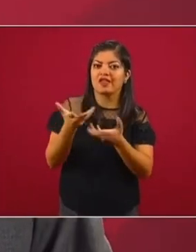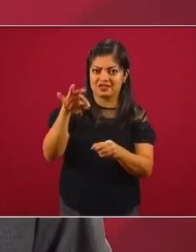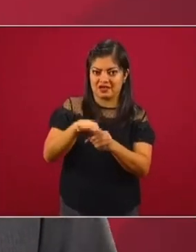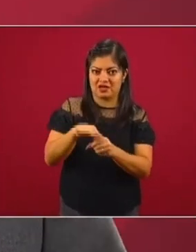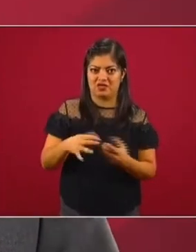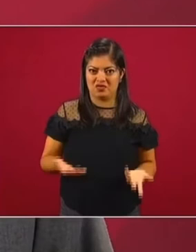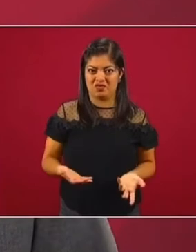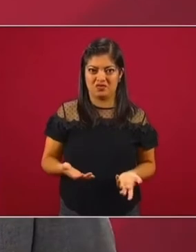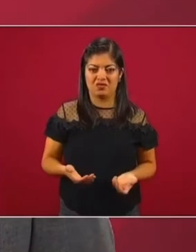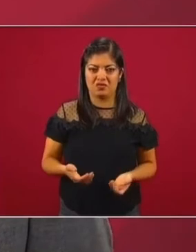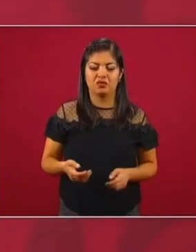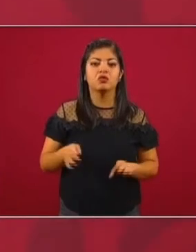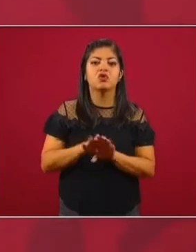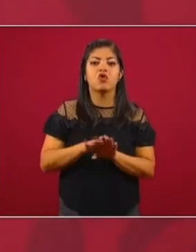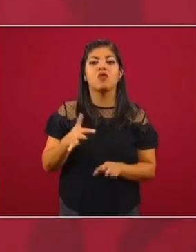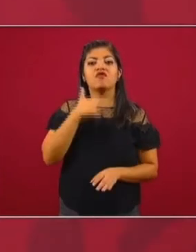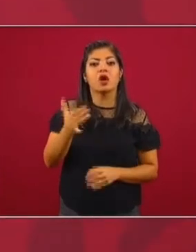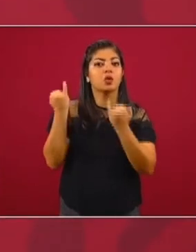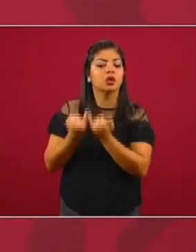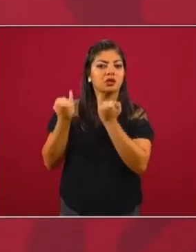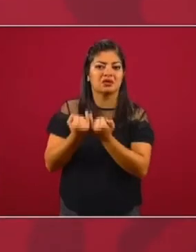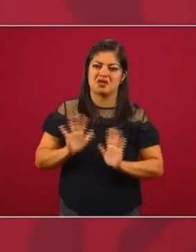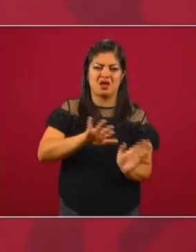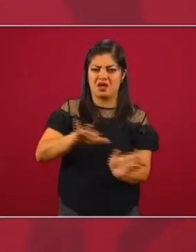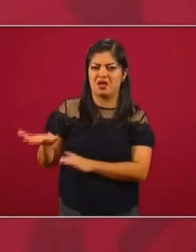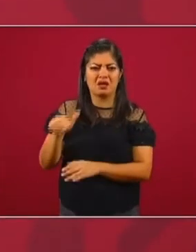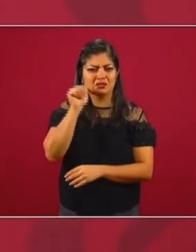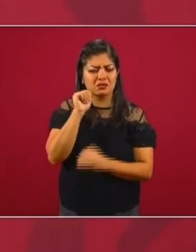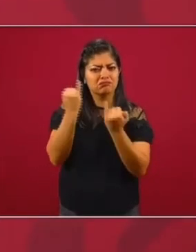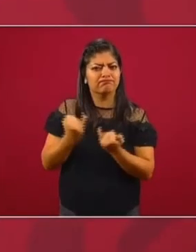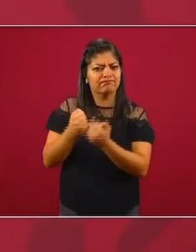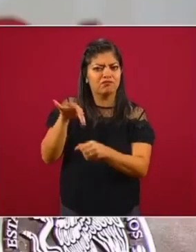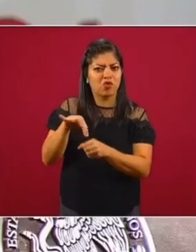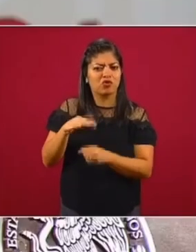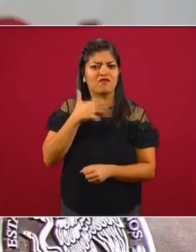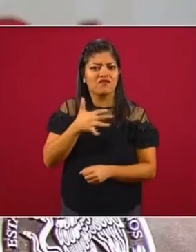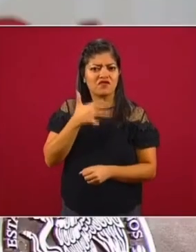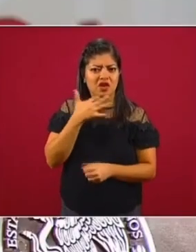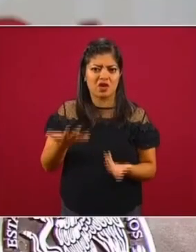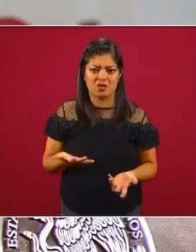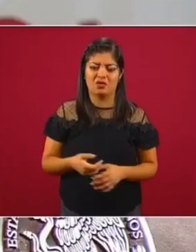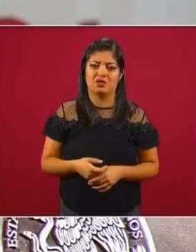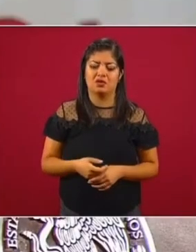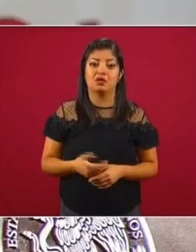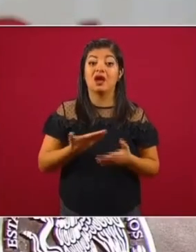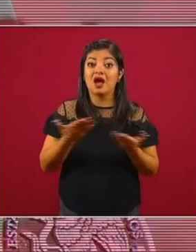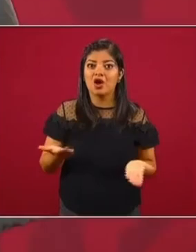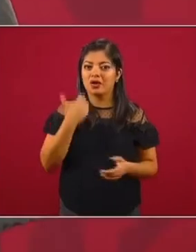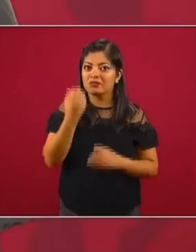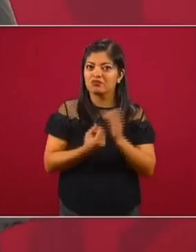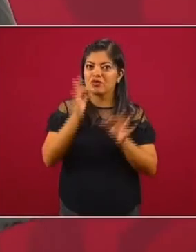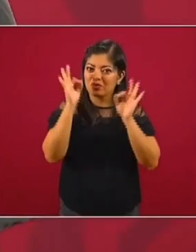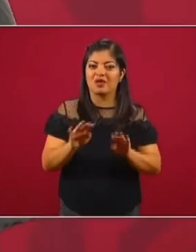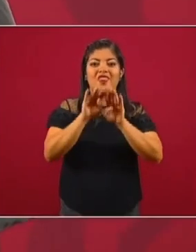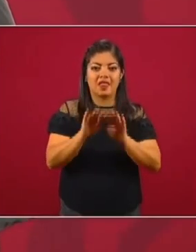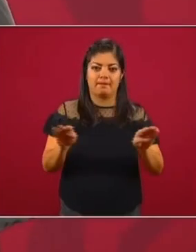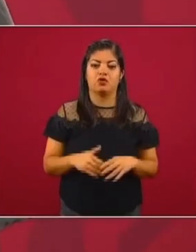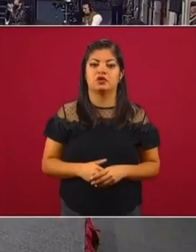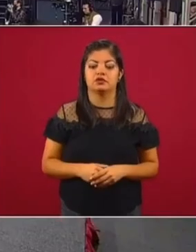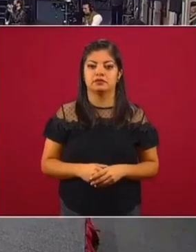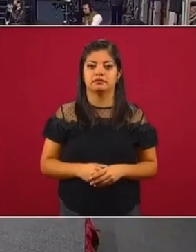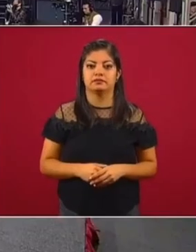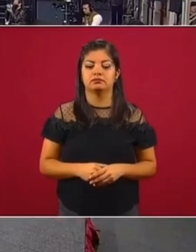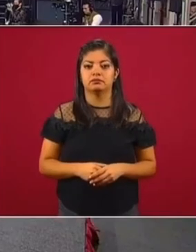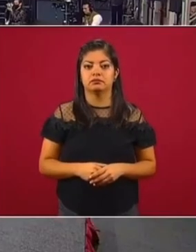se destierre por completo el fraude electoral y que se establezca una auténtica democracia. Hay